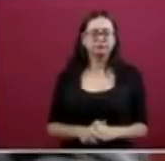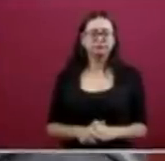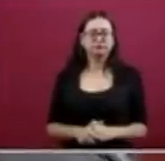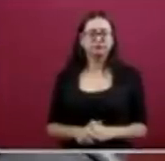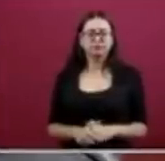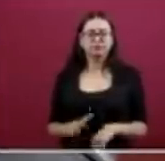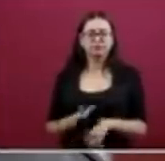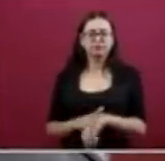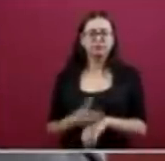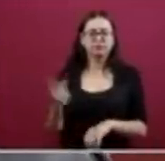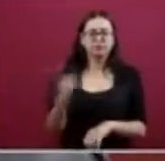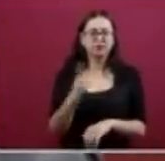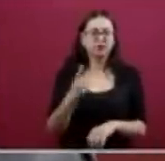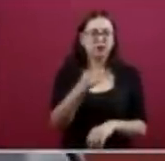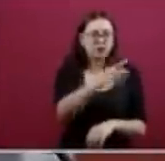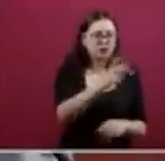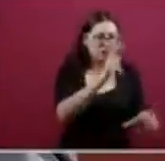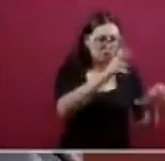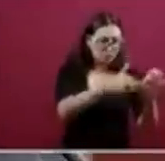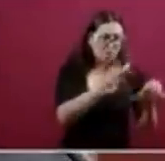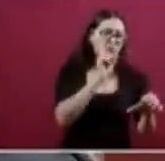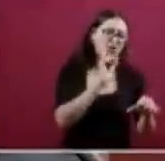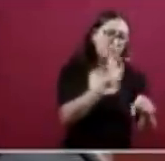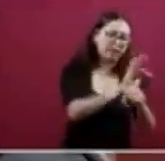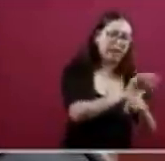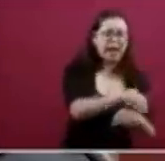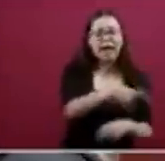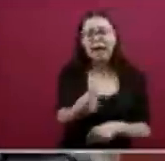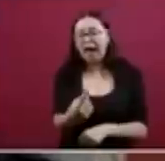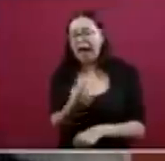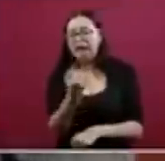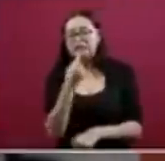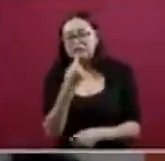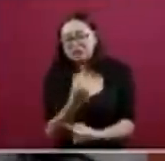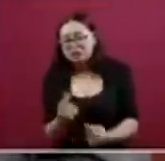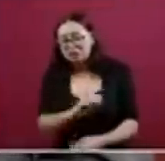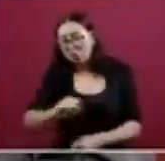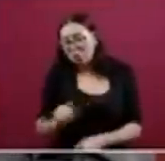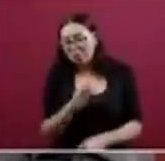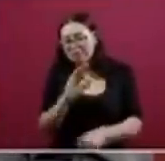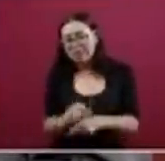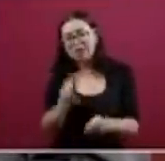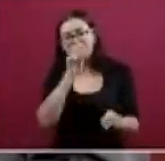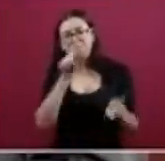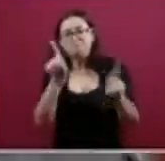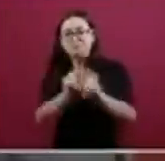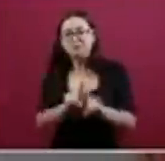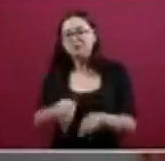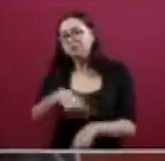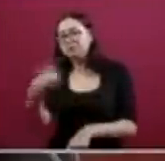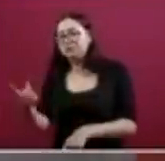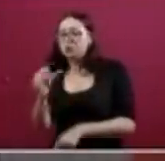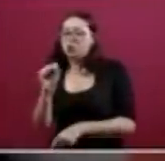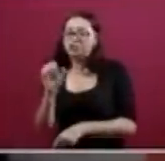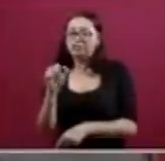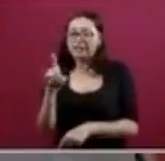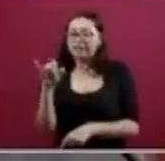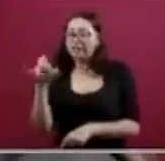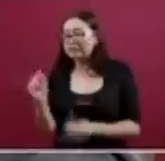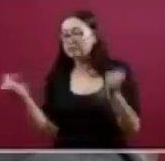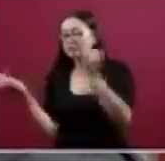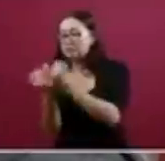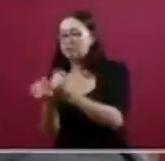de las estancias infantiles que hagamos lo mismo, me van a pedir los ENDIs que hagamos lo mismo,